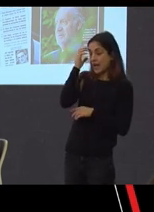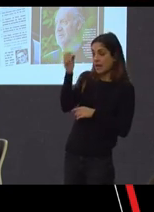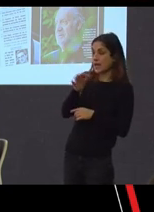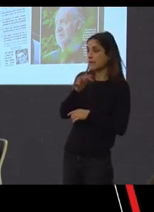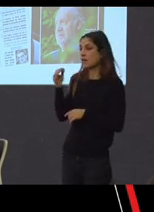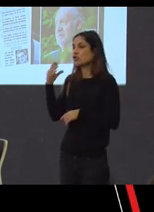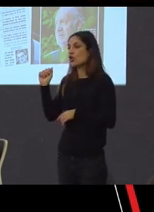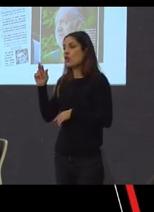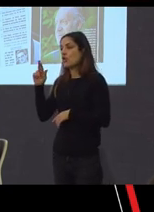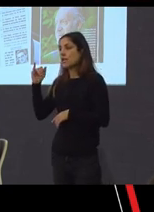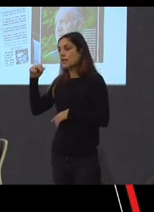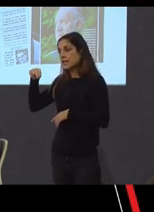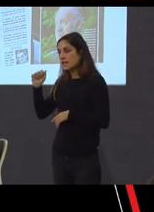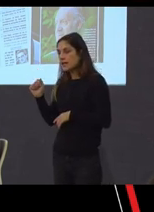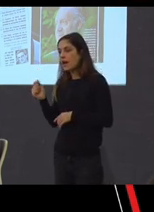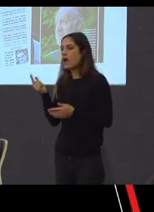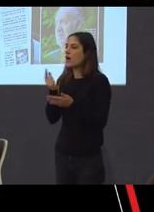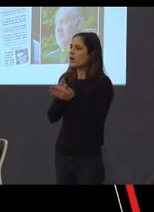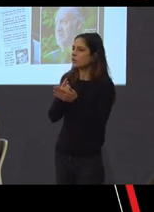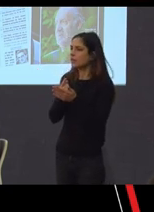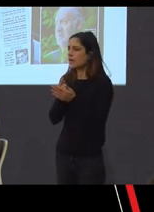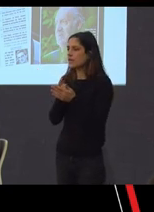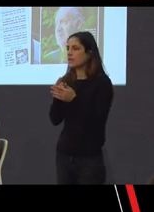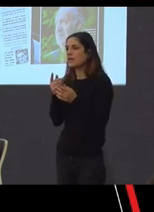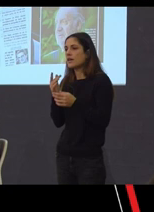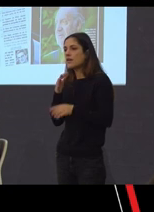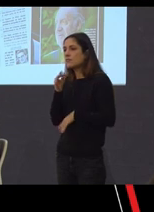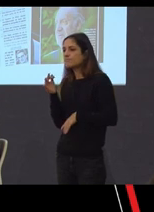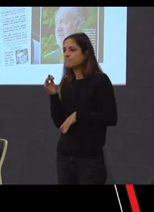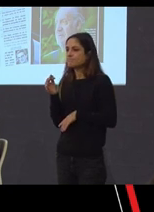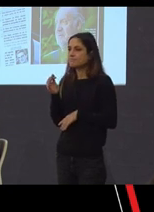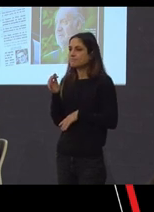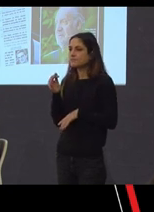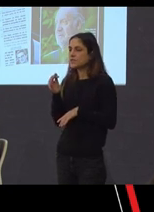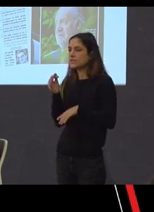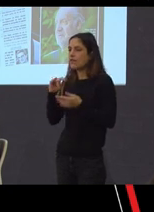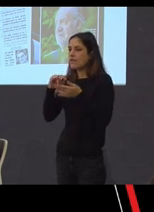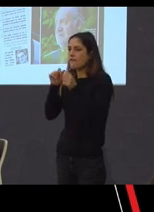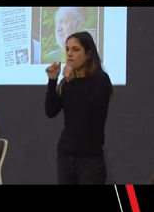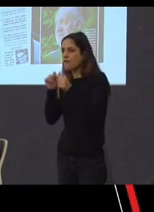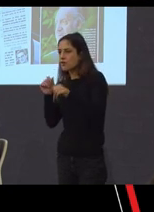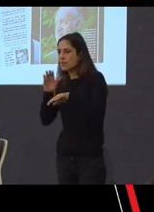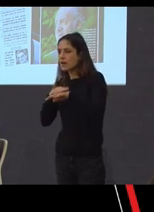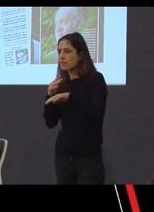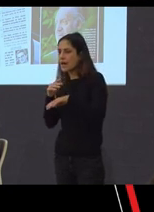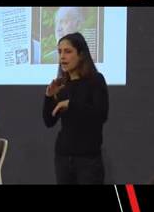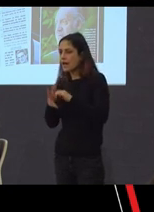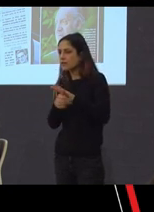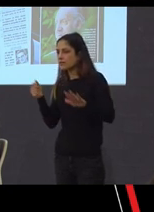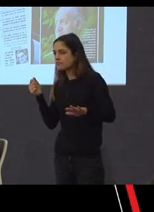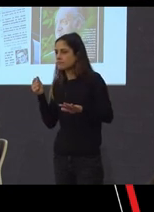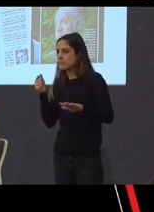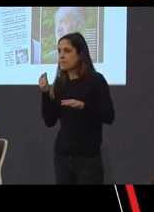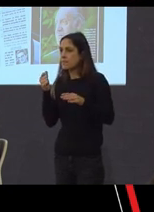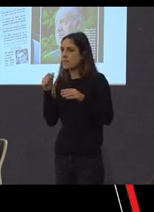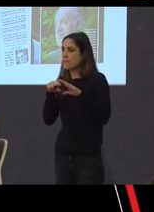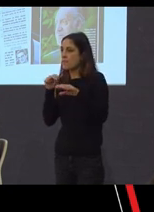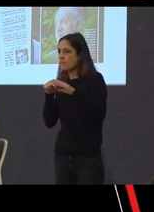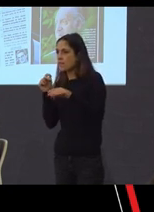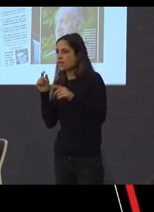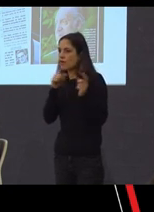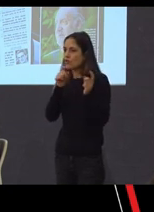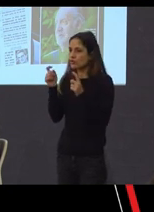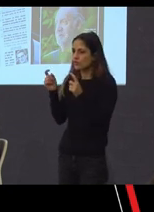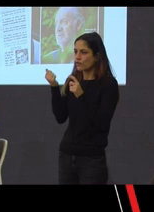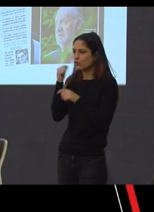desa peripecia, desa operación de Estado para recuperar o material comprometido, pois esta Bárbara